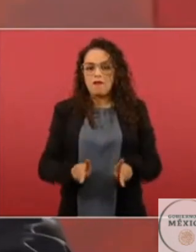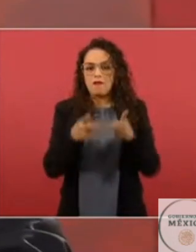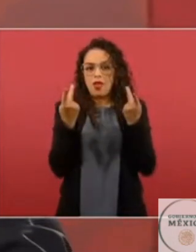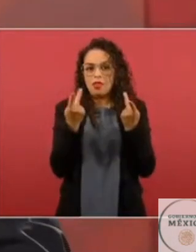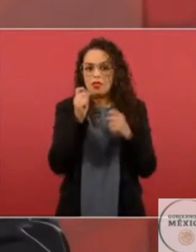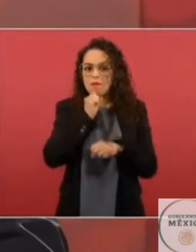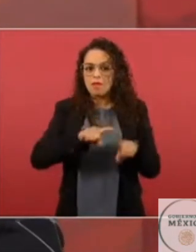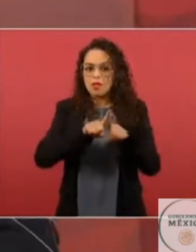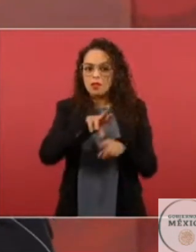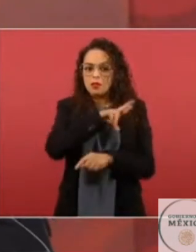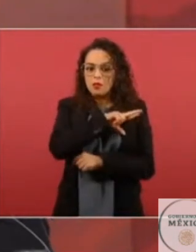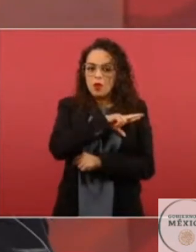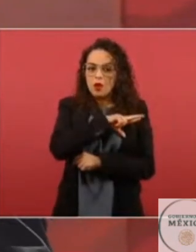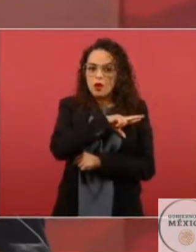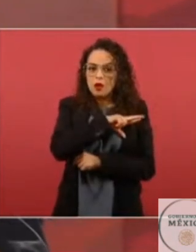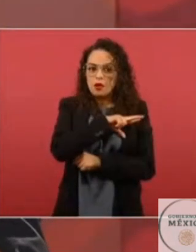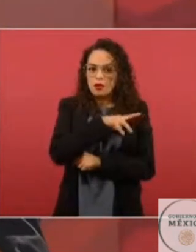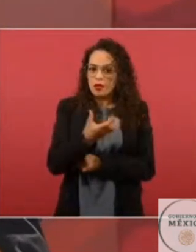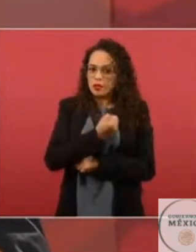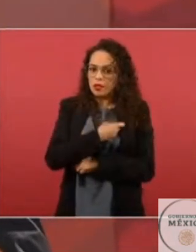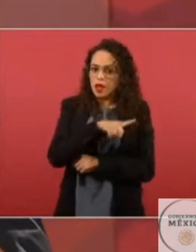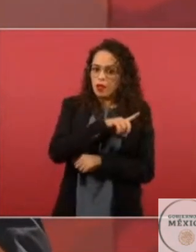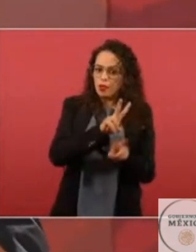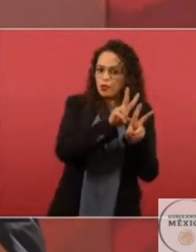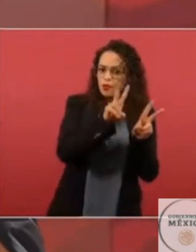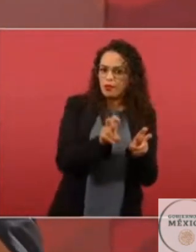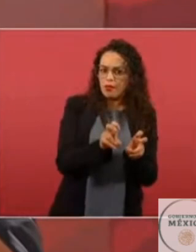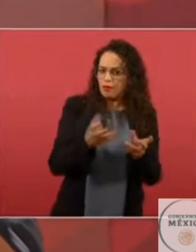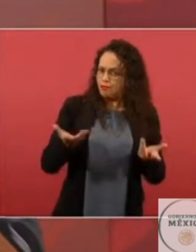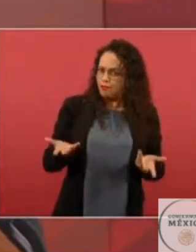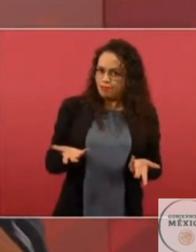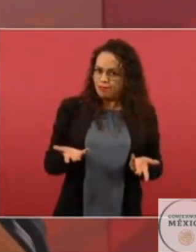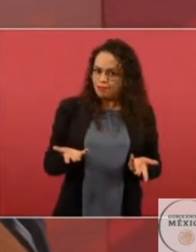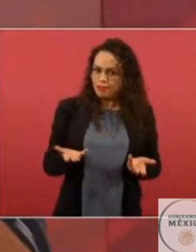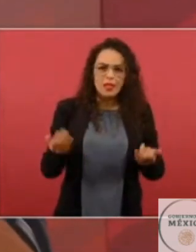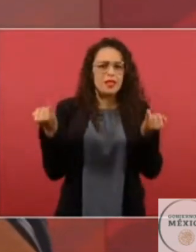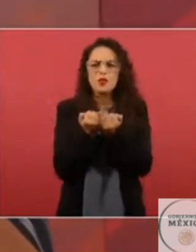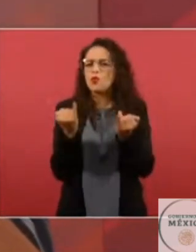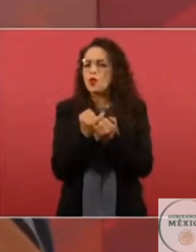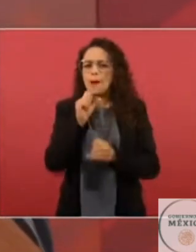el poner al mercado la salud como si fuese una mercancía, como lo hicieron